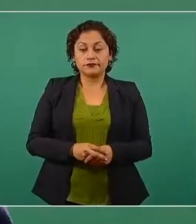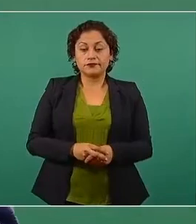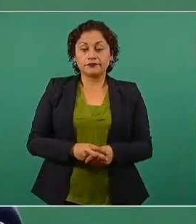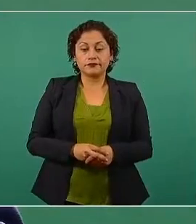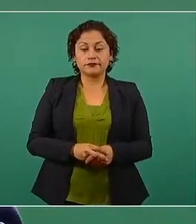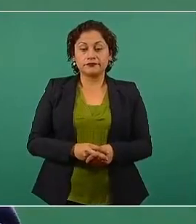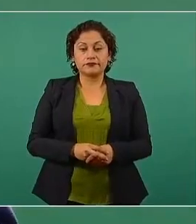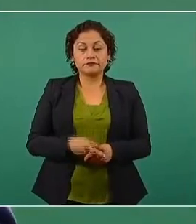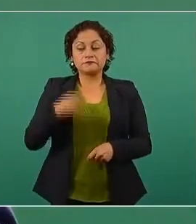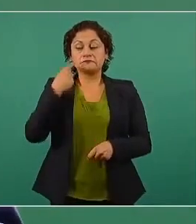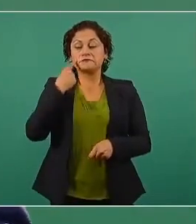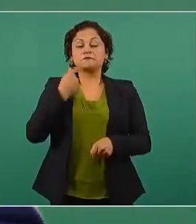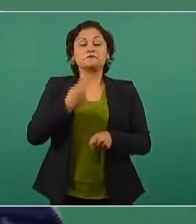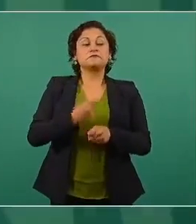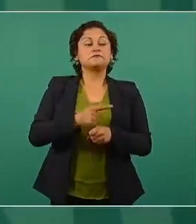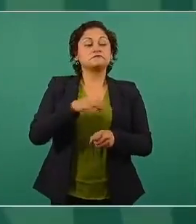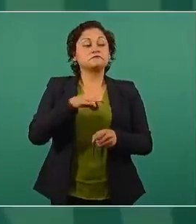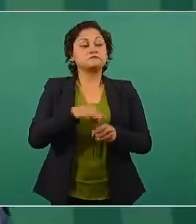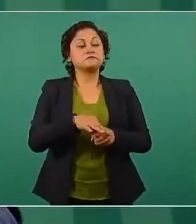¿Por quién se votaba?